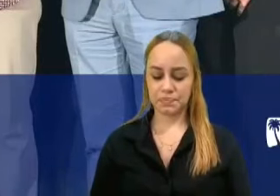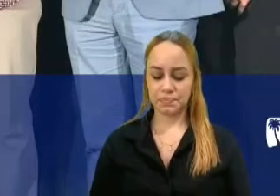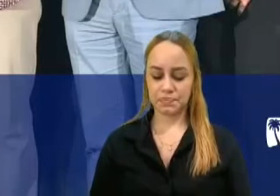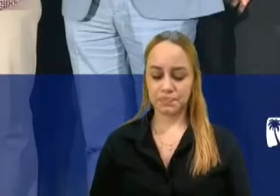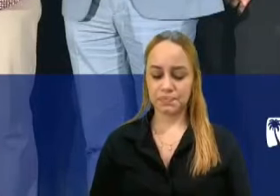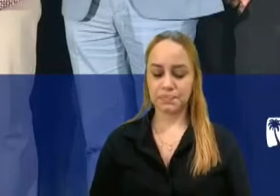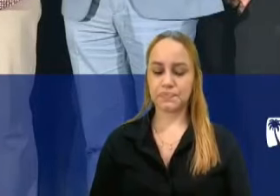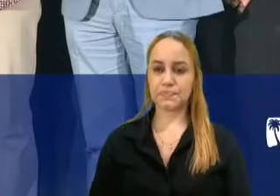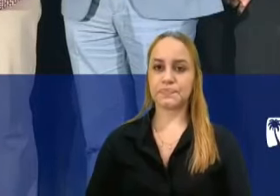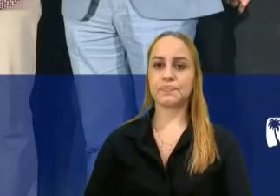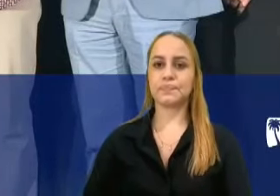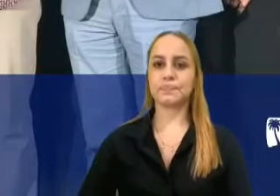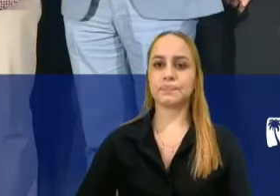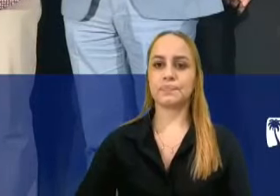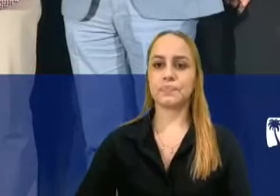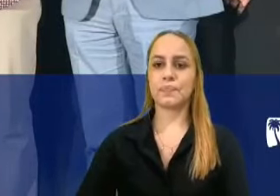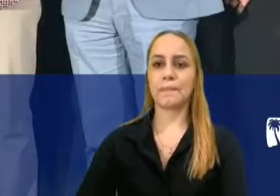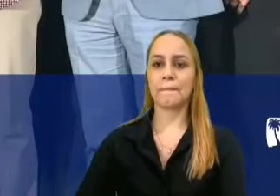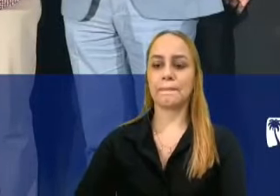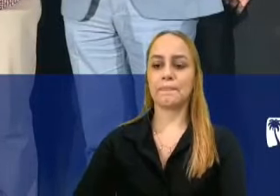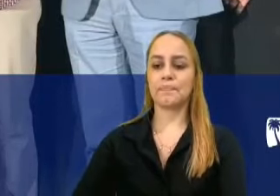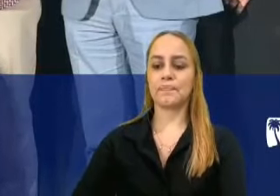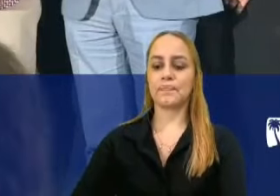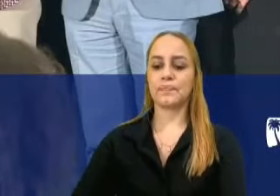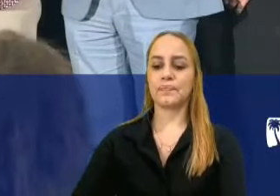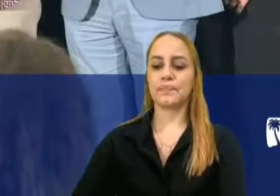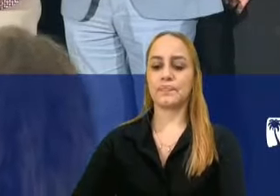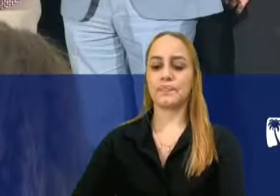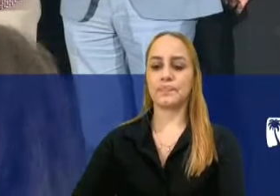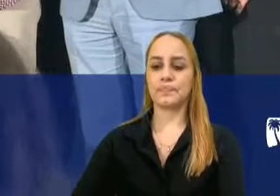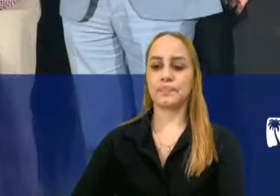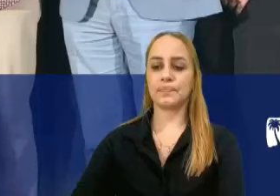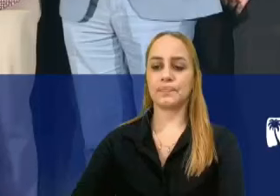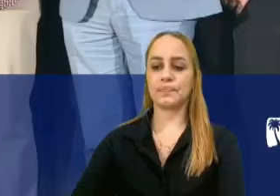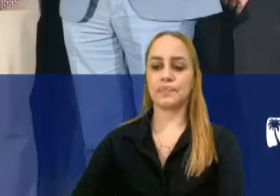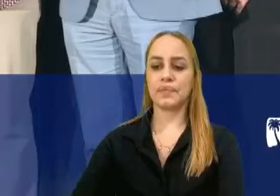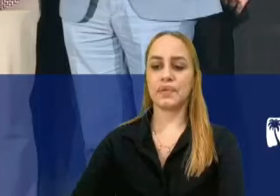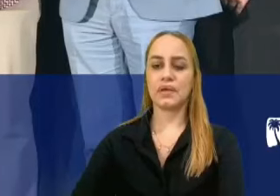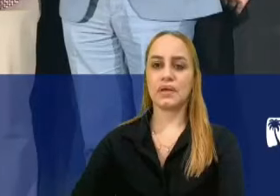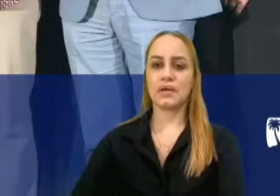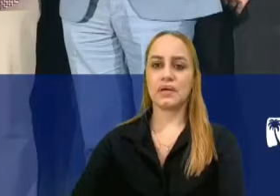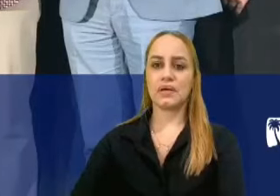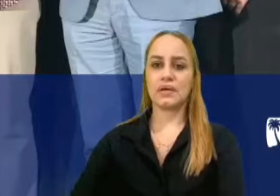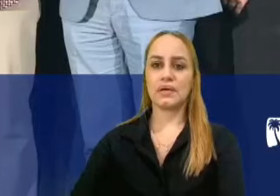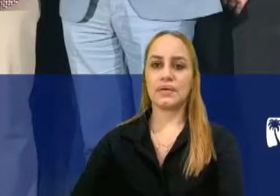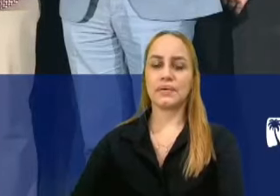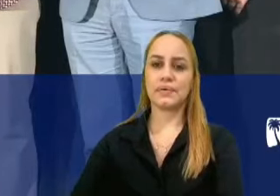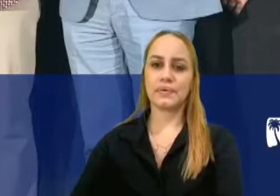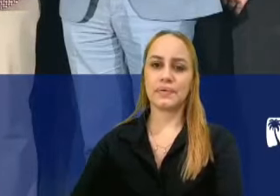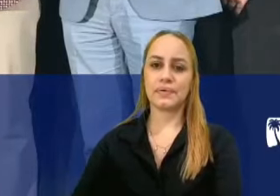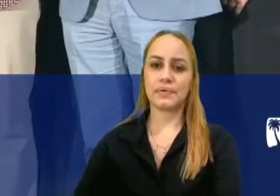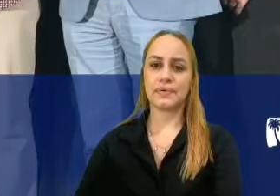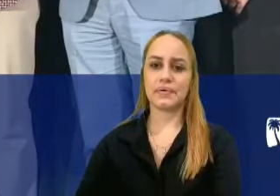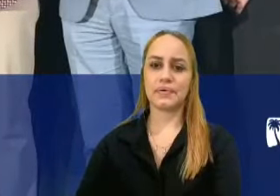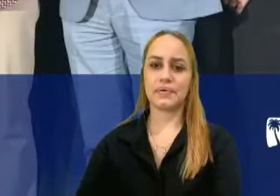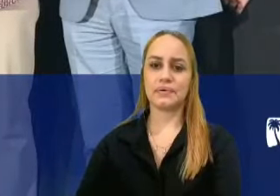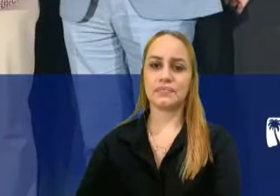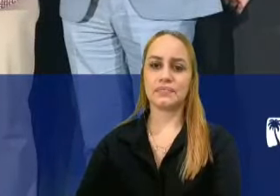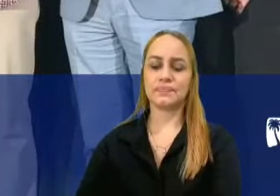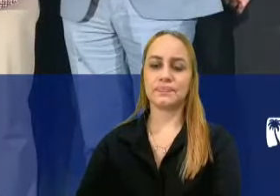la expectativa nuestra en el partido es que van a estar entrando a la legislatura poderse tomar esa decisión la vicepresidencia